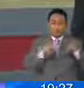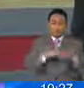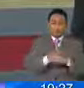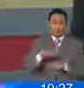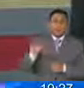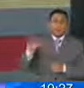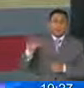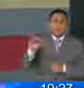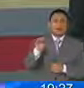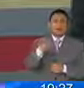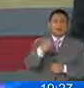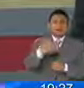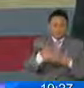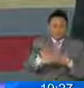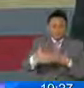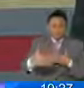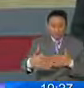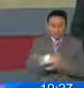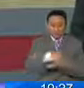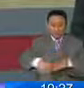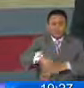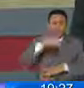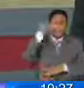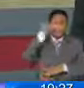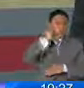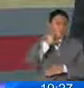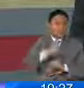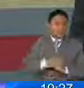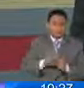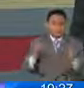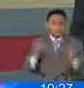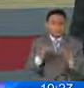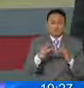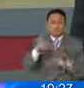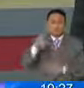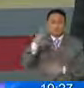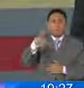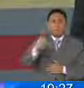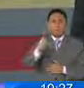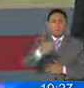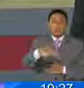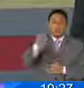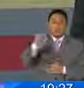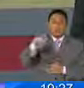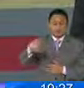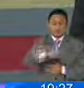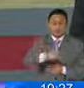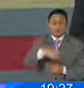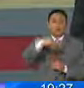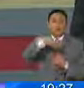parte de la prolongación de la avenida Simón Bolívar, que une la Panamericana Norte con la autopista Manuel Córdoba-Garlares.